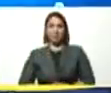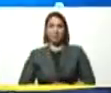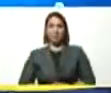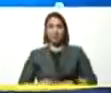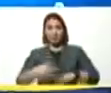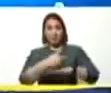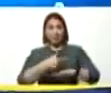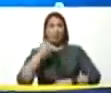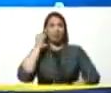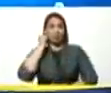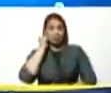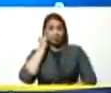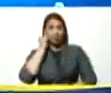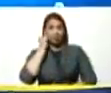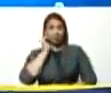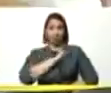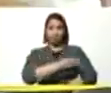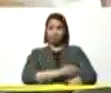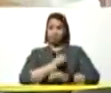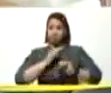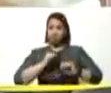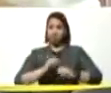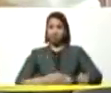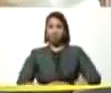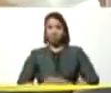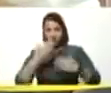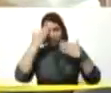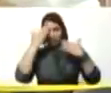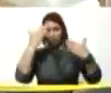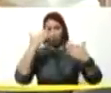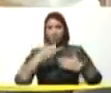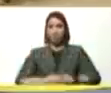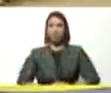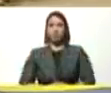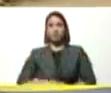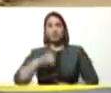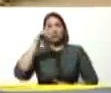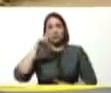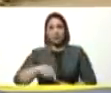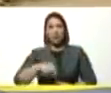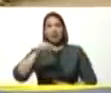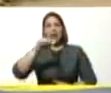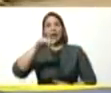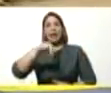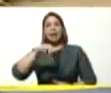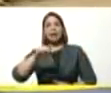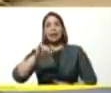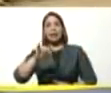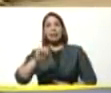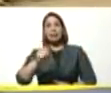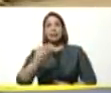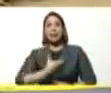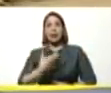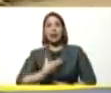Gobernadora, gobernadora, gobernadora. Mi saludo. También está Anaís Palacios, la